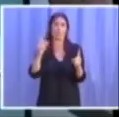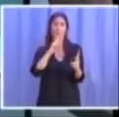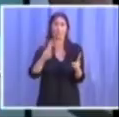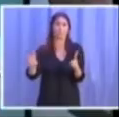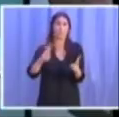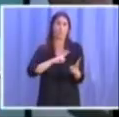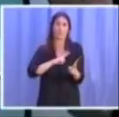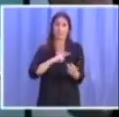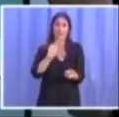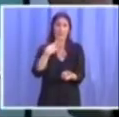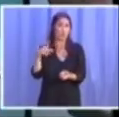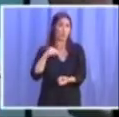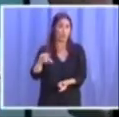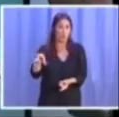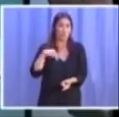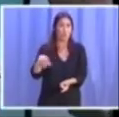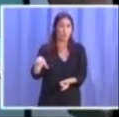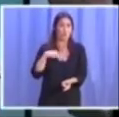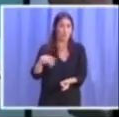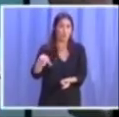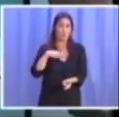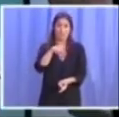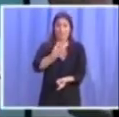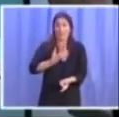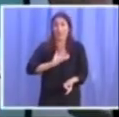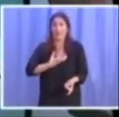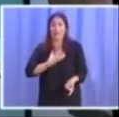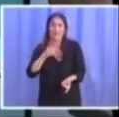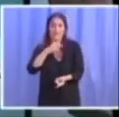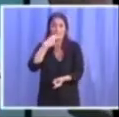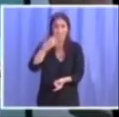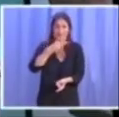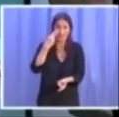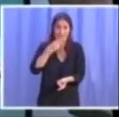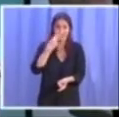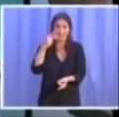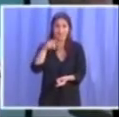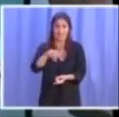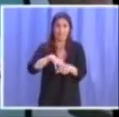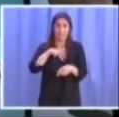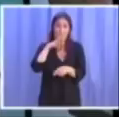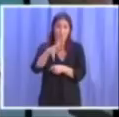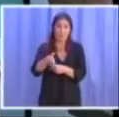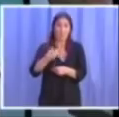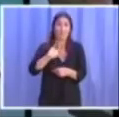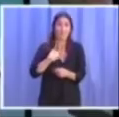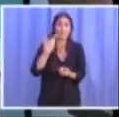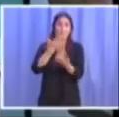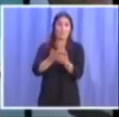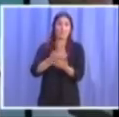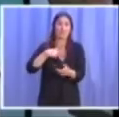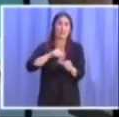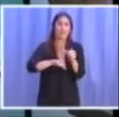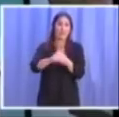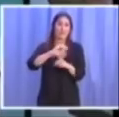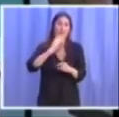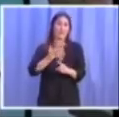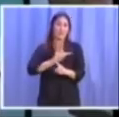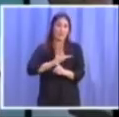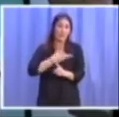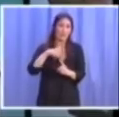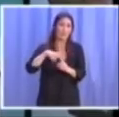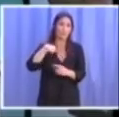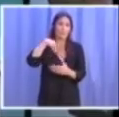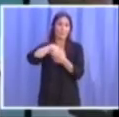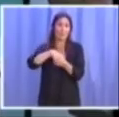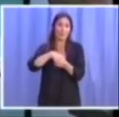contestación es que no a todo. O sea, se ve que el alcalde no tiene mucho interés en que este debate lo vean los granadinos, porque si no hubiera aceptado adelantar en la grabación